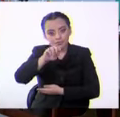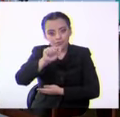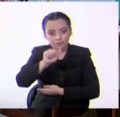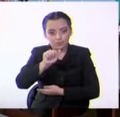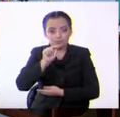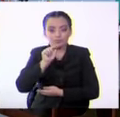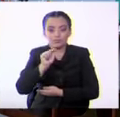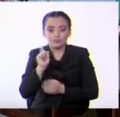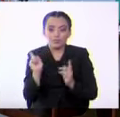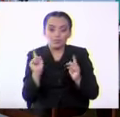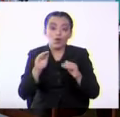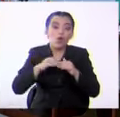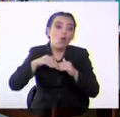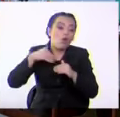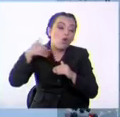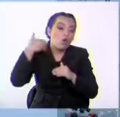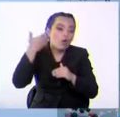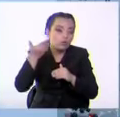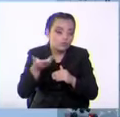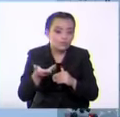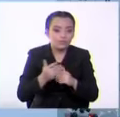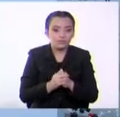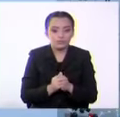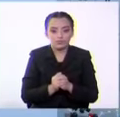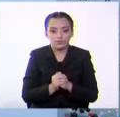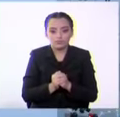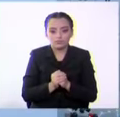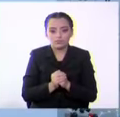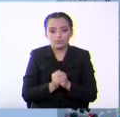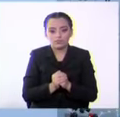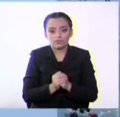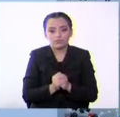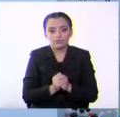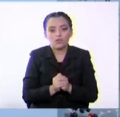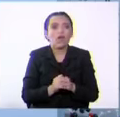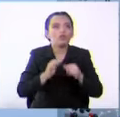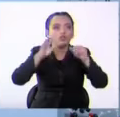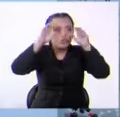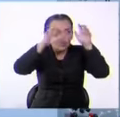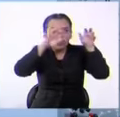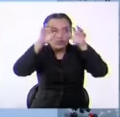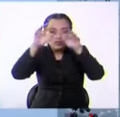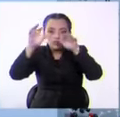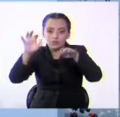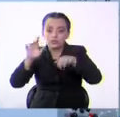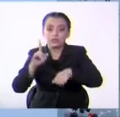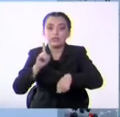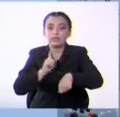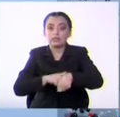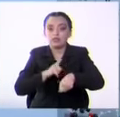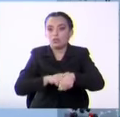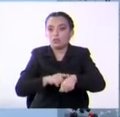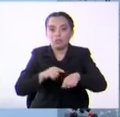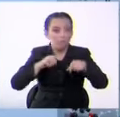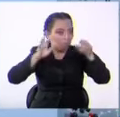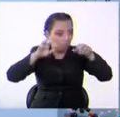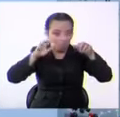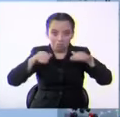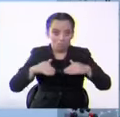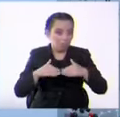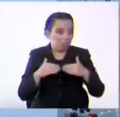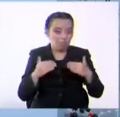nos afectan directamente. Por ejemplo, los patrones de las lluvias. Hay sequías en algunos lugares, en otros llueve